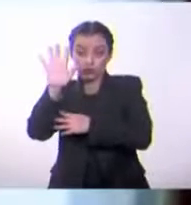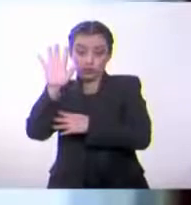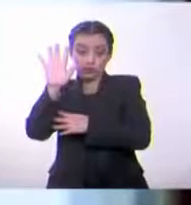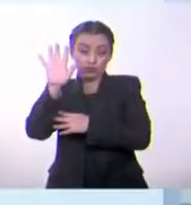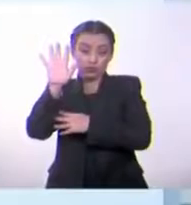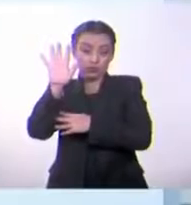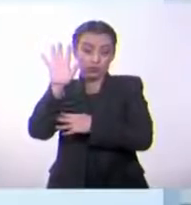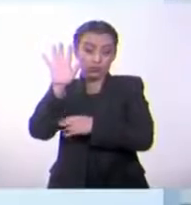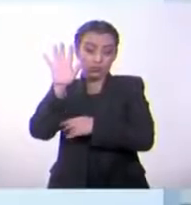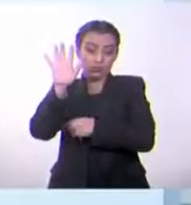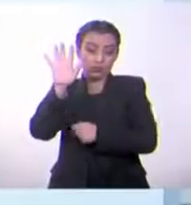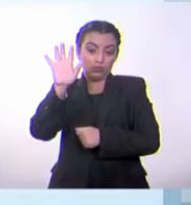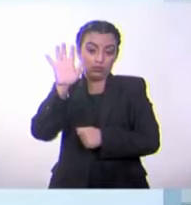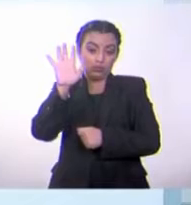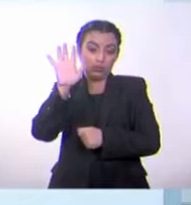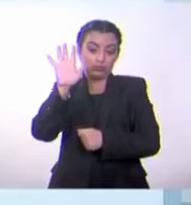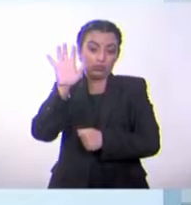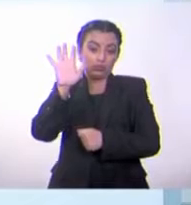entre los